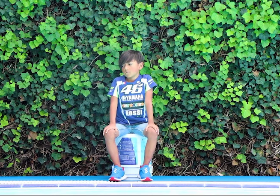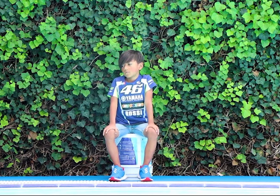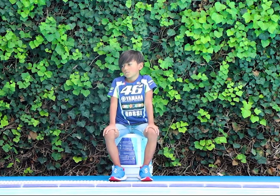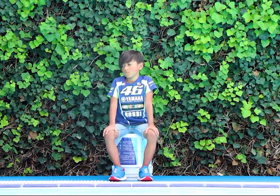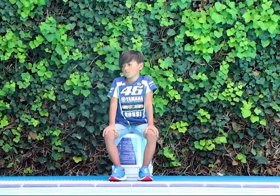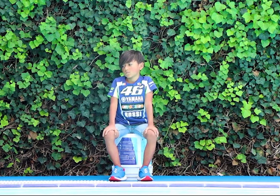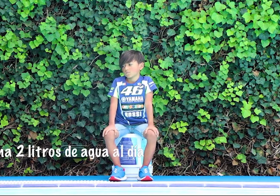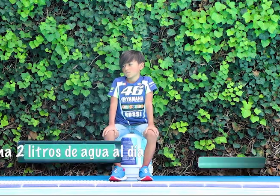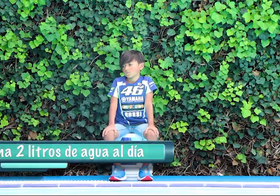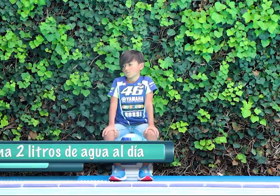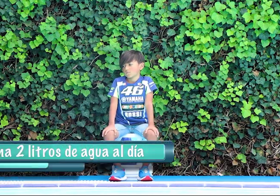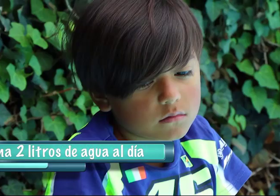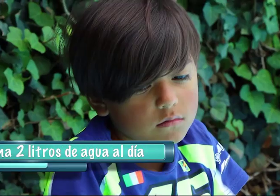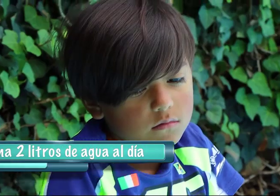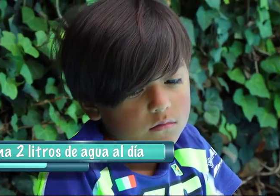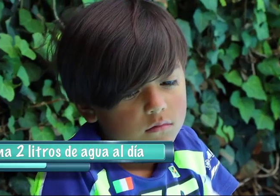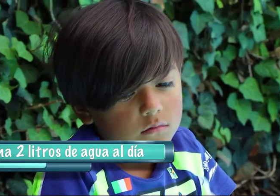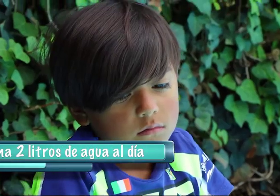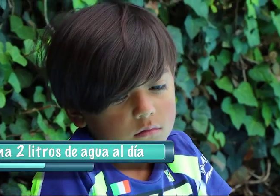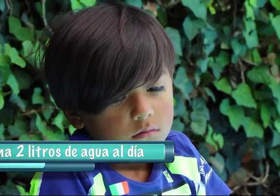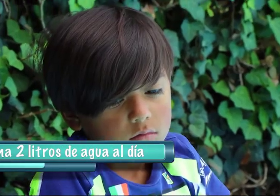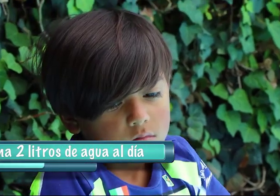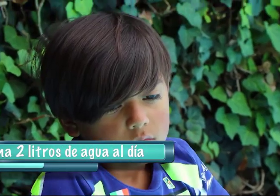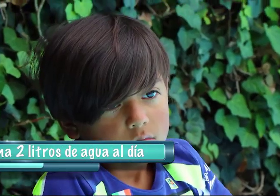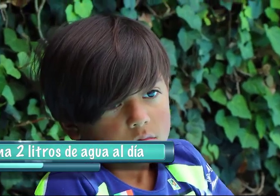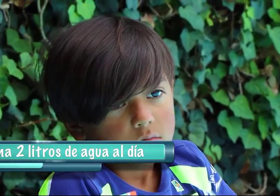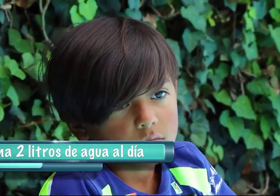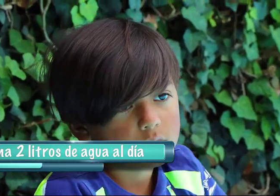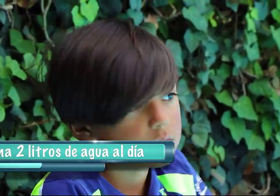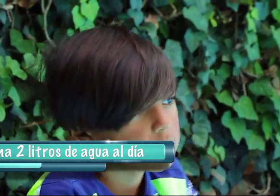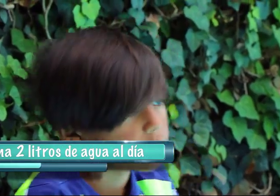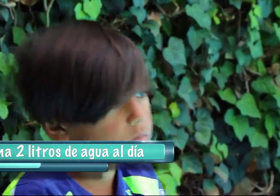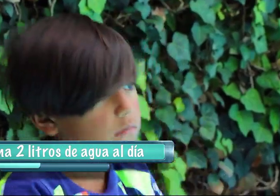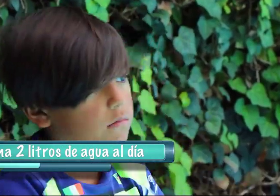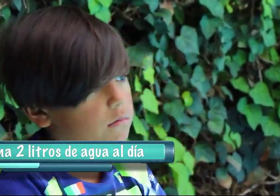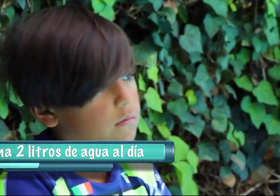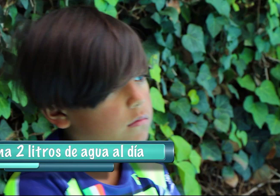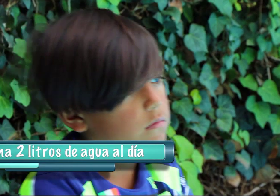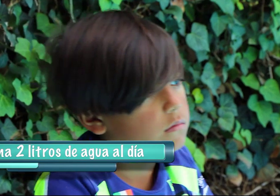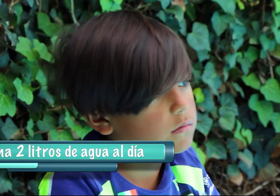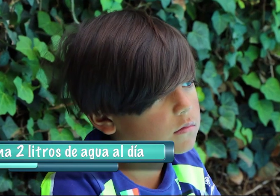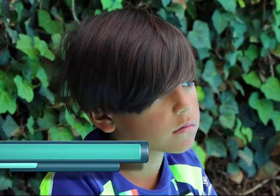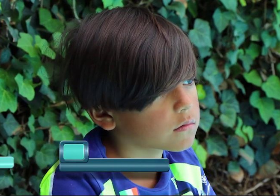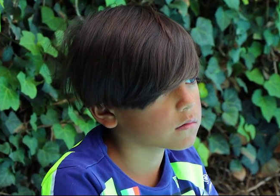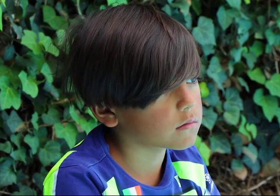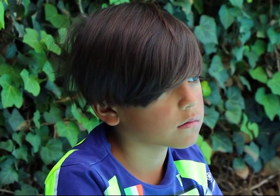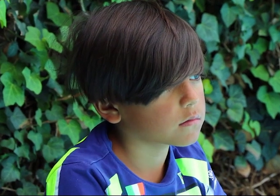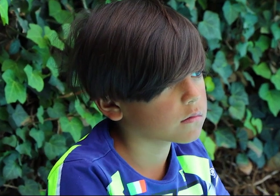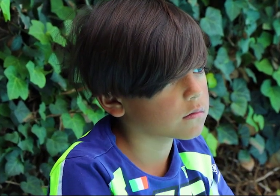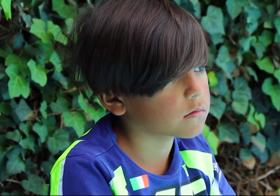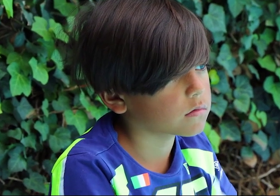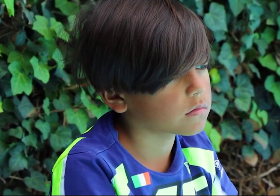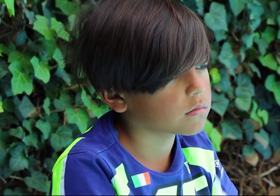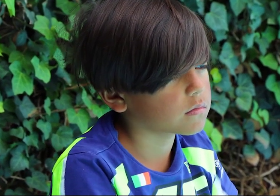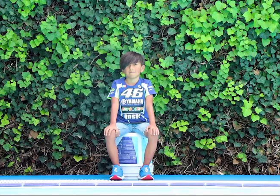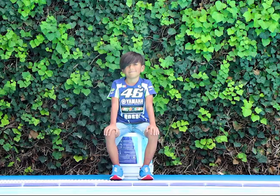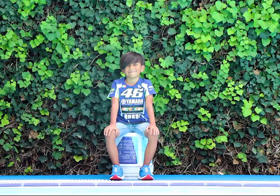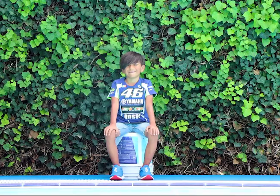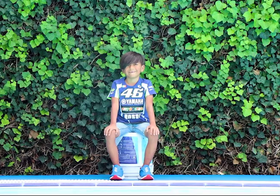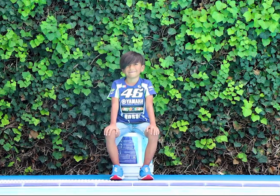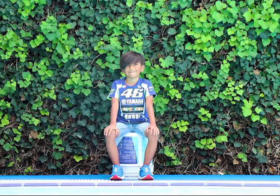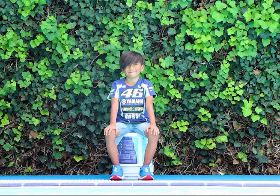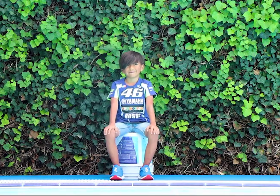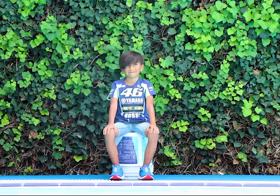exhalamos, respiramos, exhalamos, nos ponemos en posición nuevamente, los